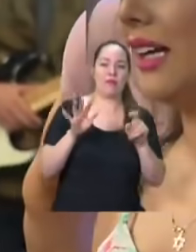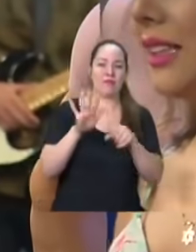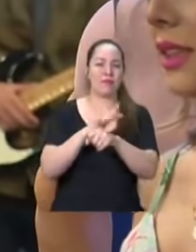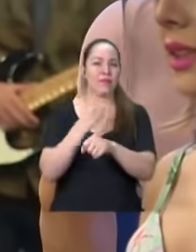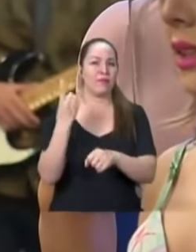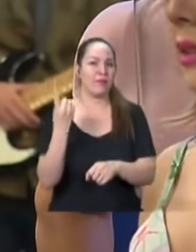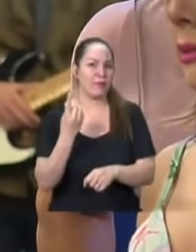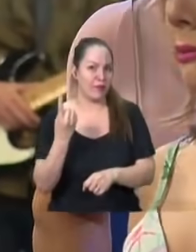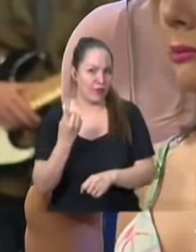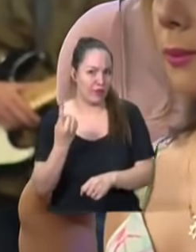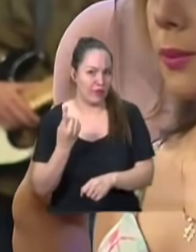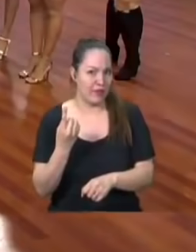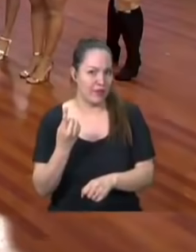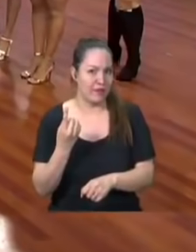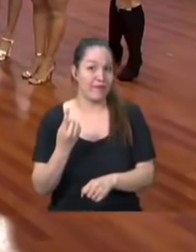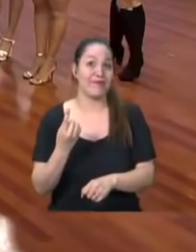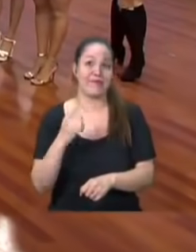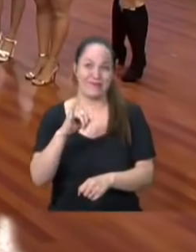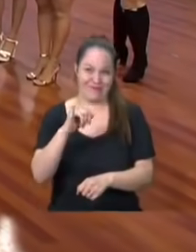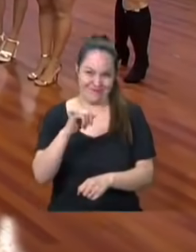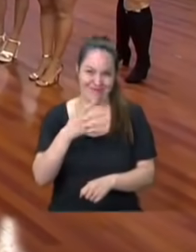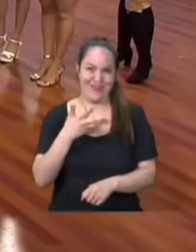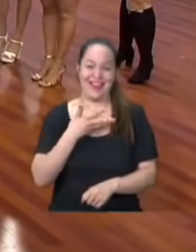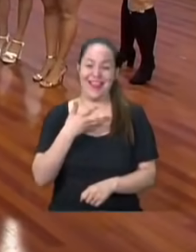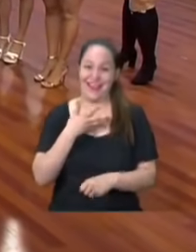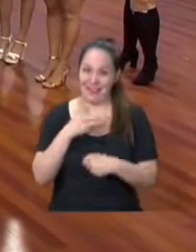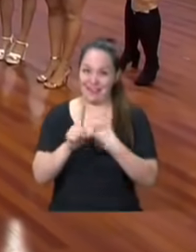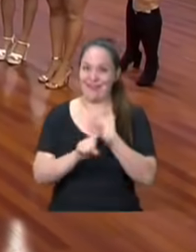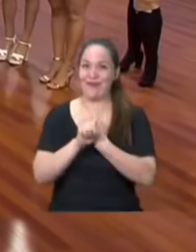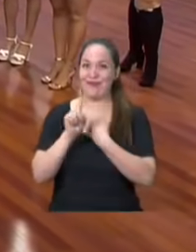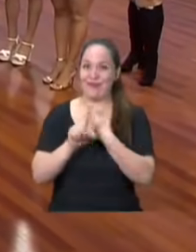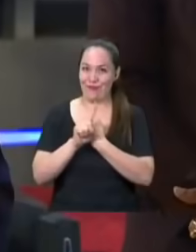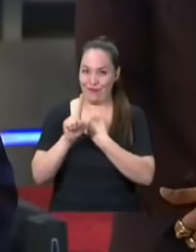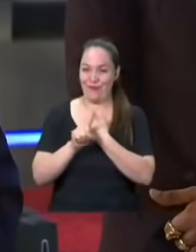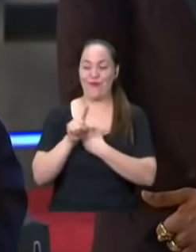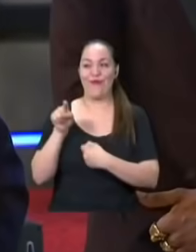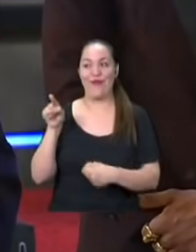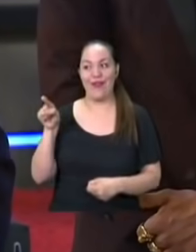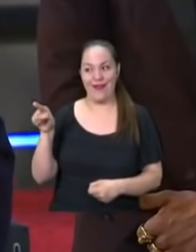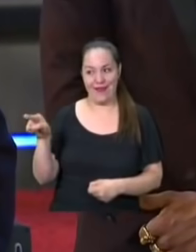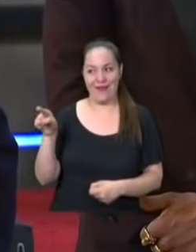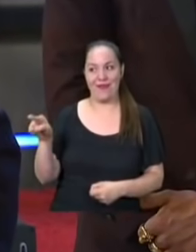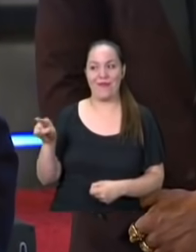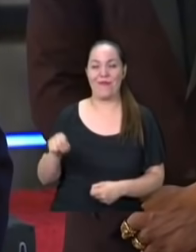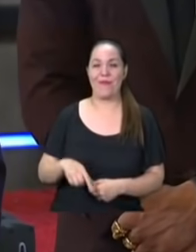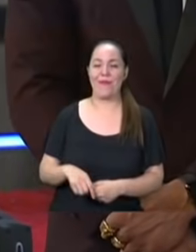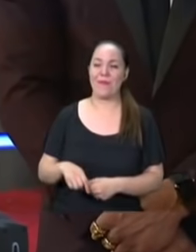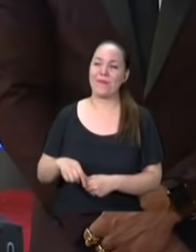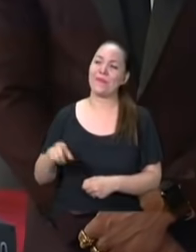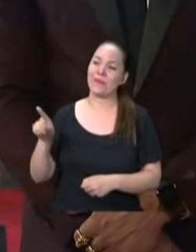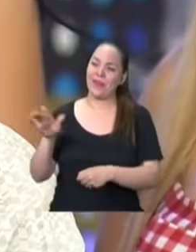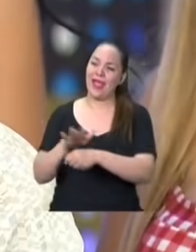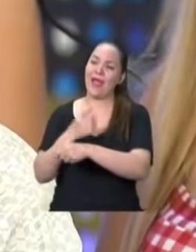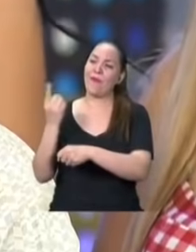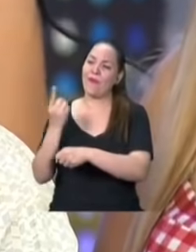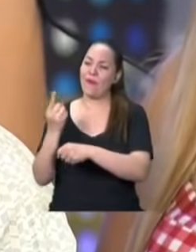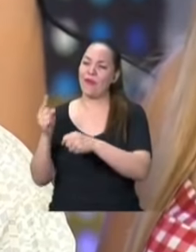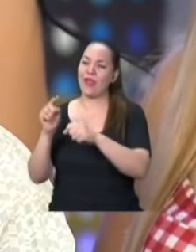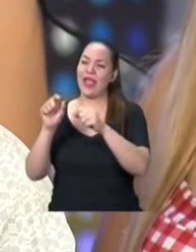Porque ahí viene un problema bastante fuerte para Antonio. ¿Por qué Aleida no se